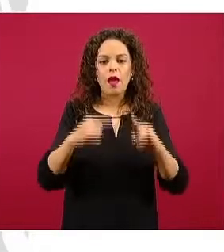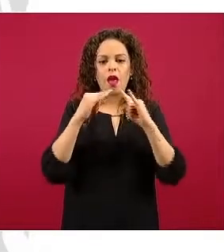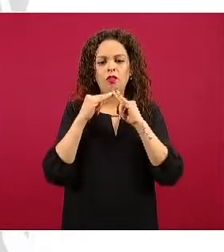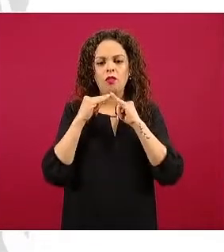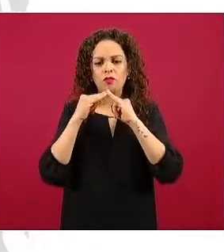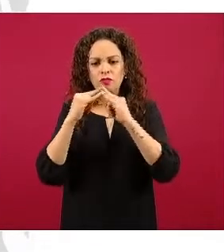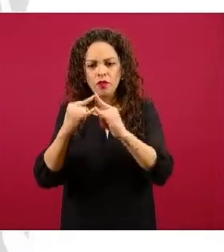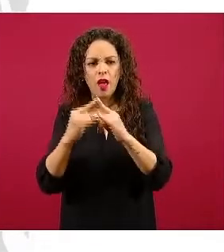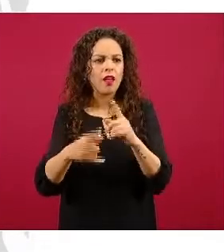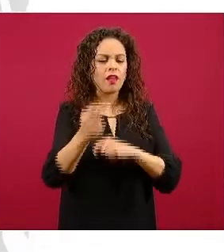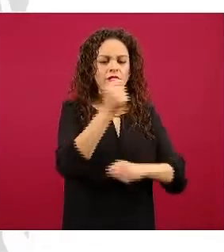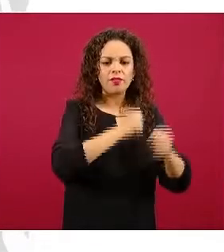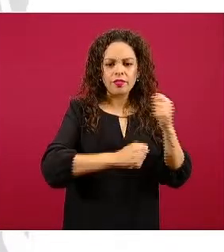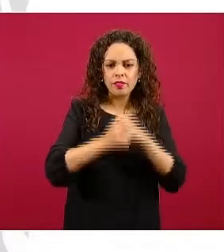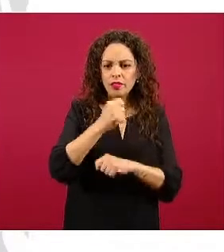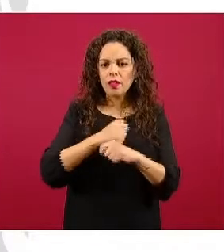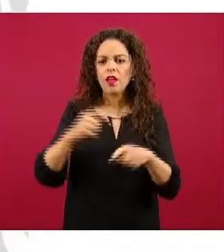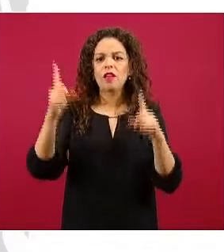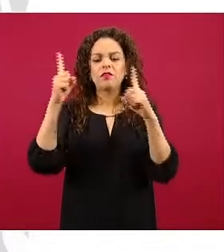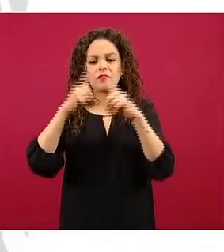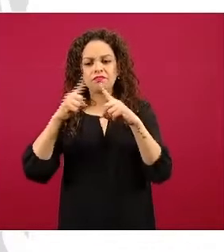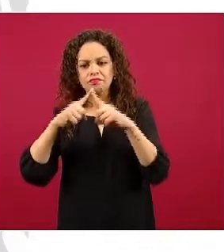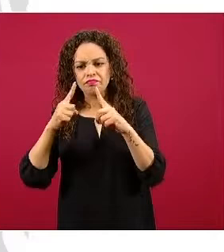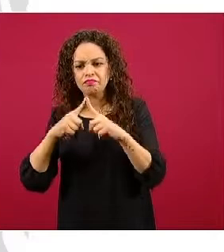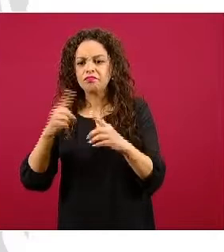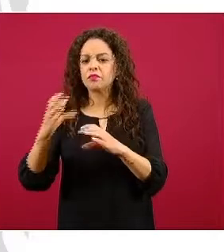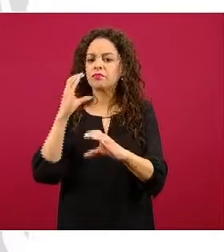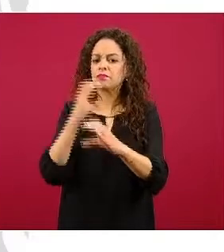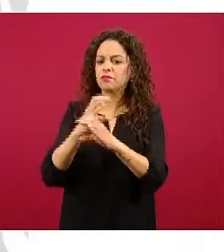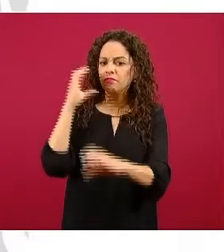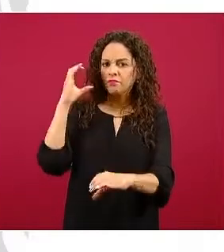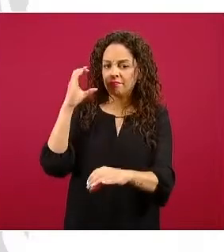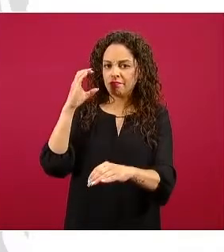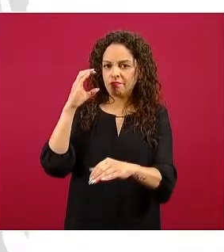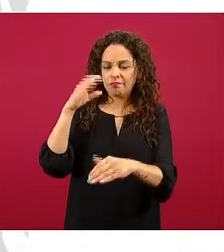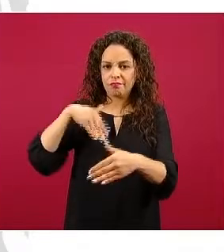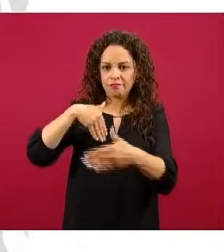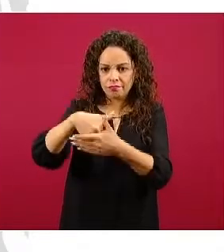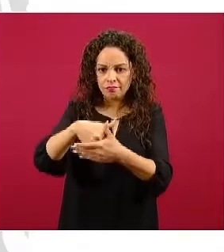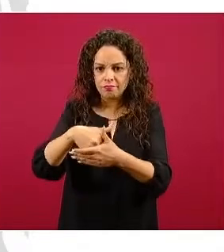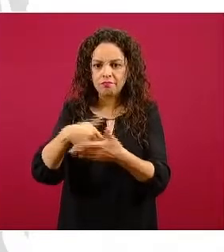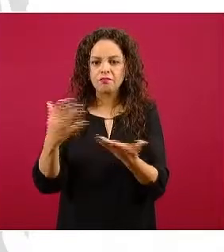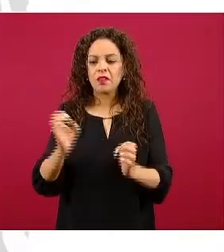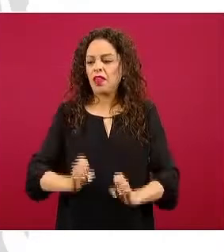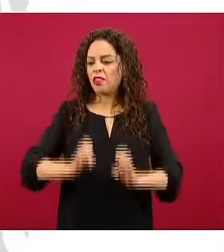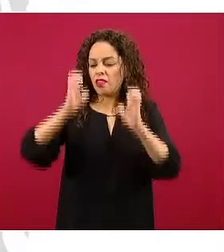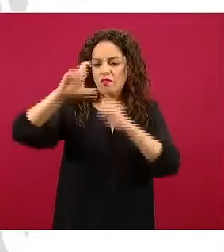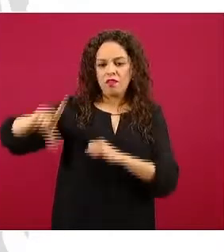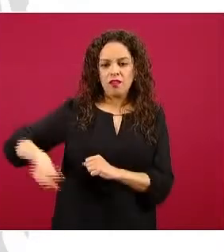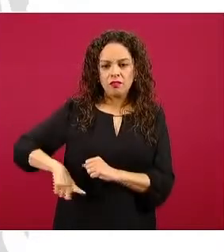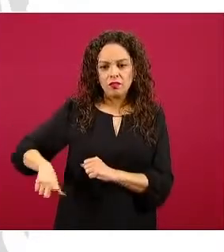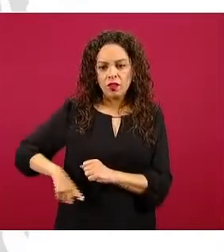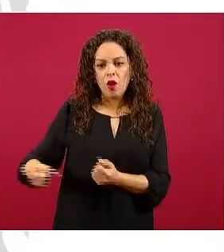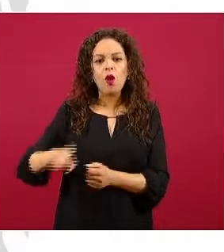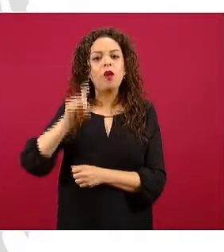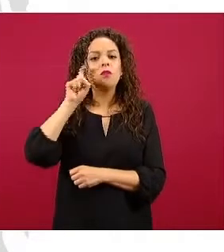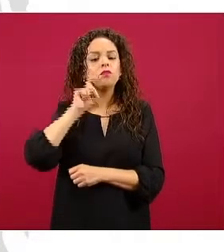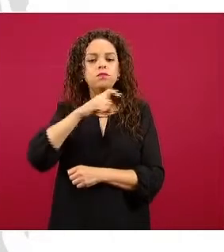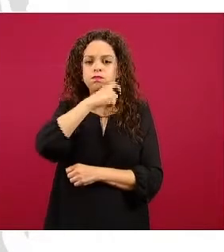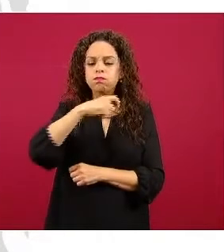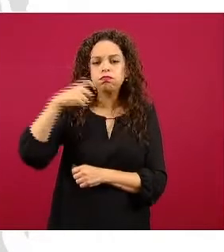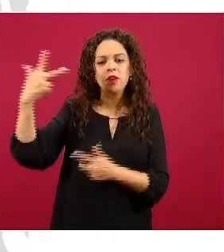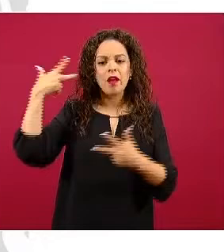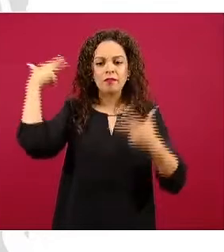conveniencia, iglesias, centrales de autobuses, edificios de gobierno, barberías estéticas, restaurantes, etcétera,